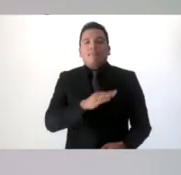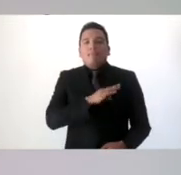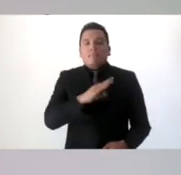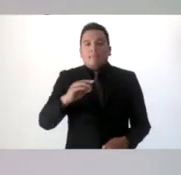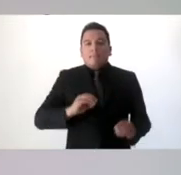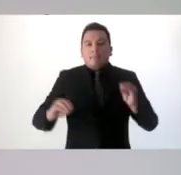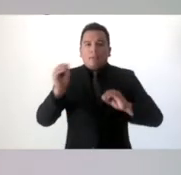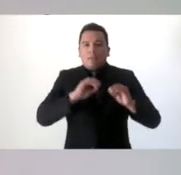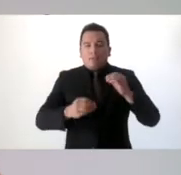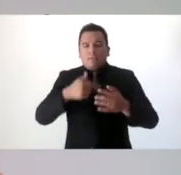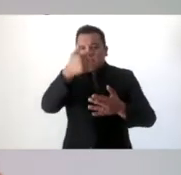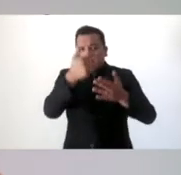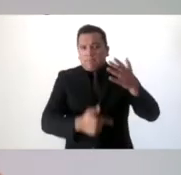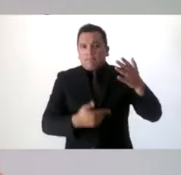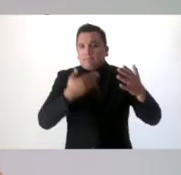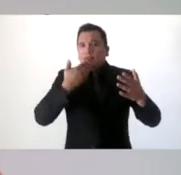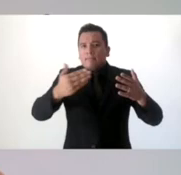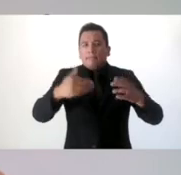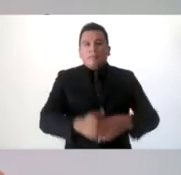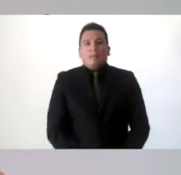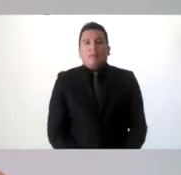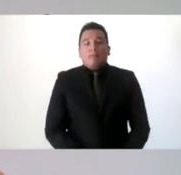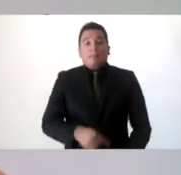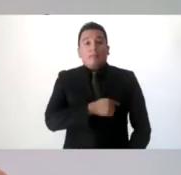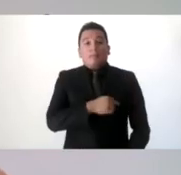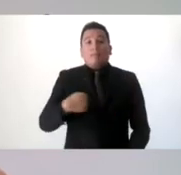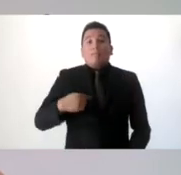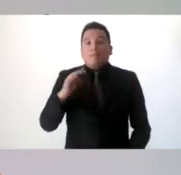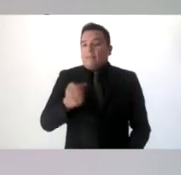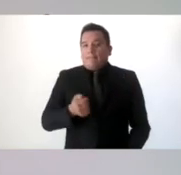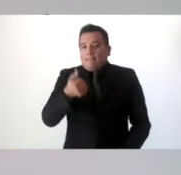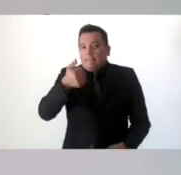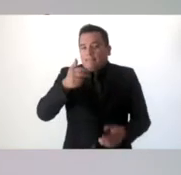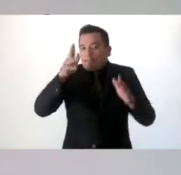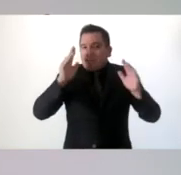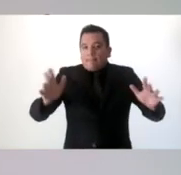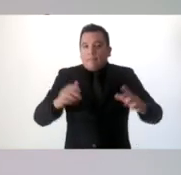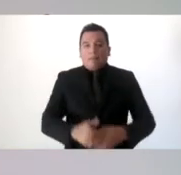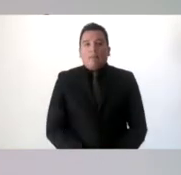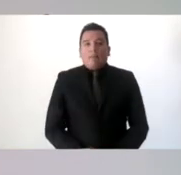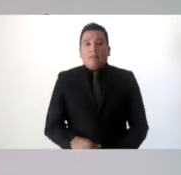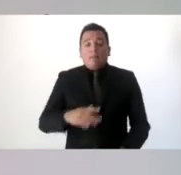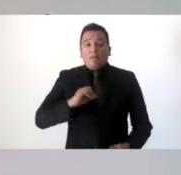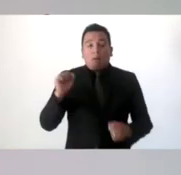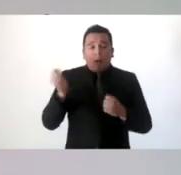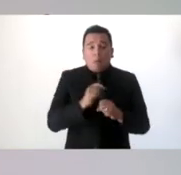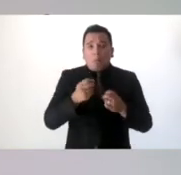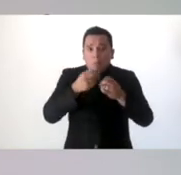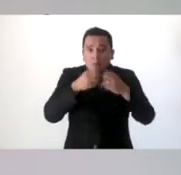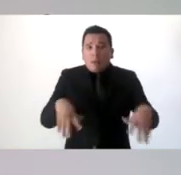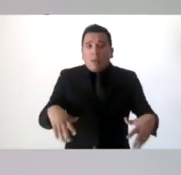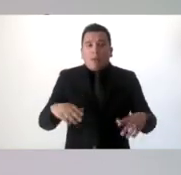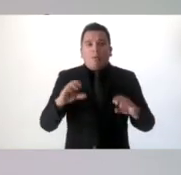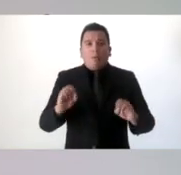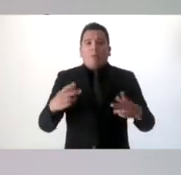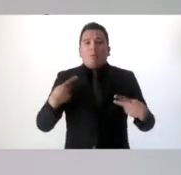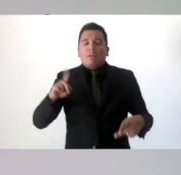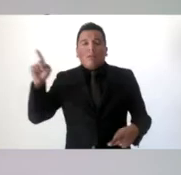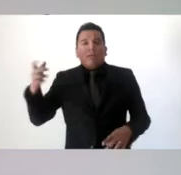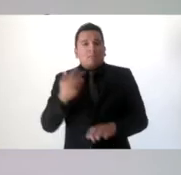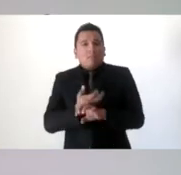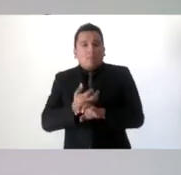de votación. Digamos, ya el paso del registro ya lo tenemos. No se ha filtrado ningún dato, ningún ciudadano en Estados Unidos ha